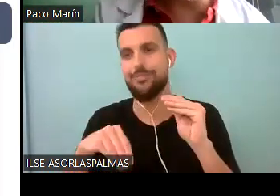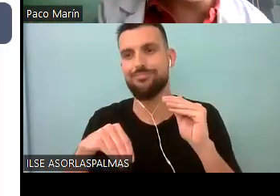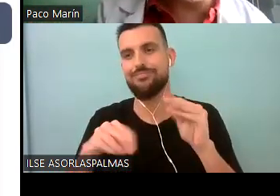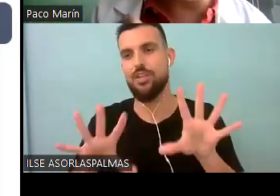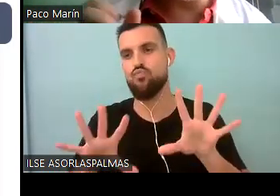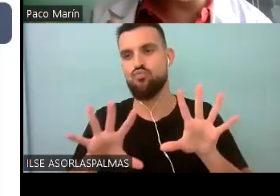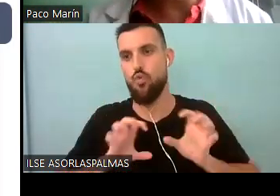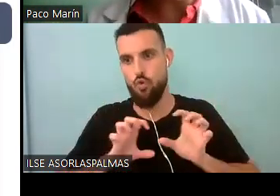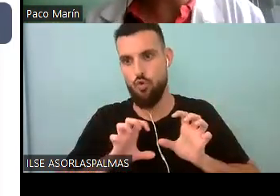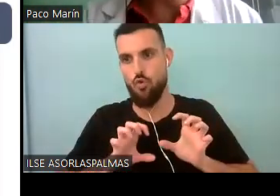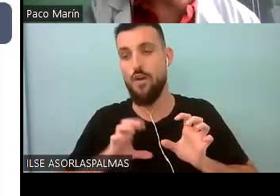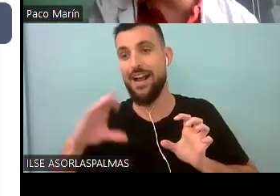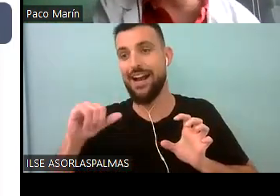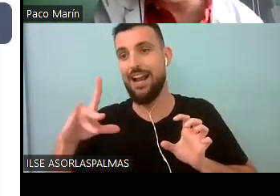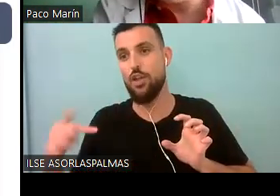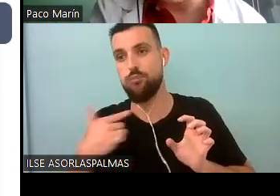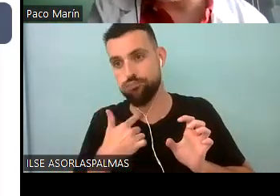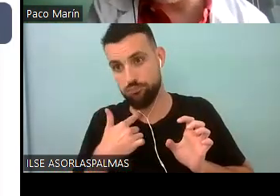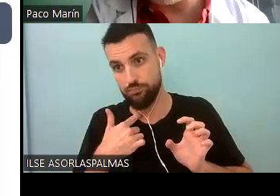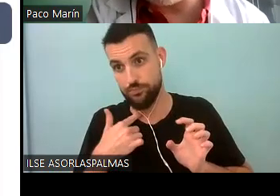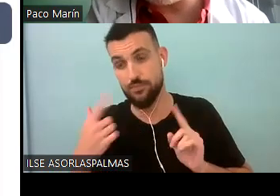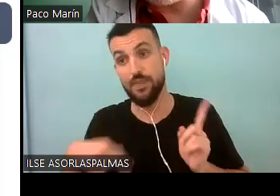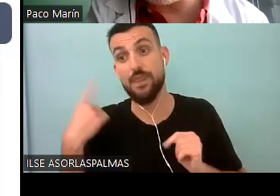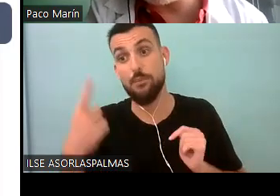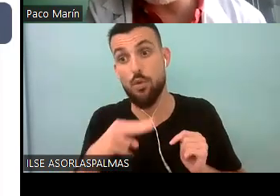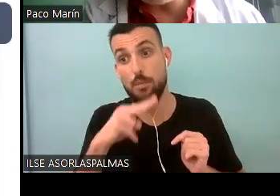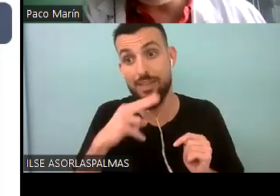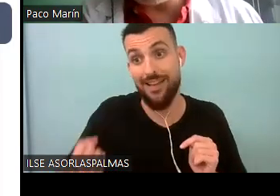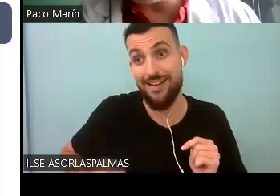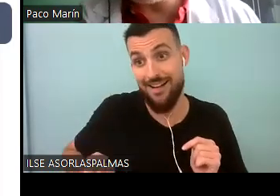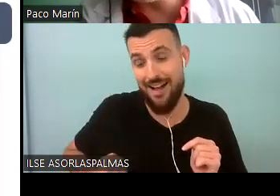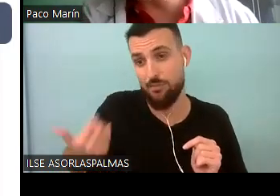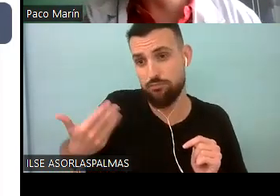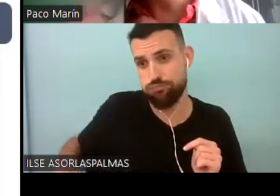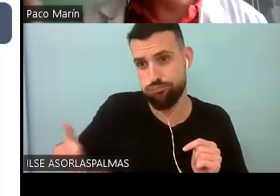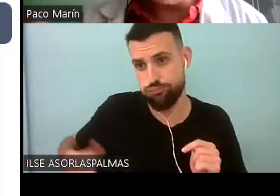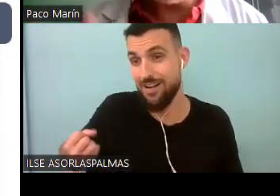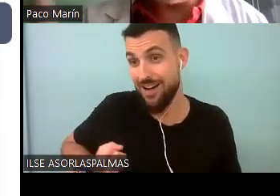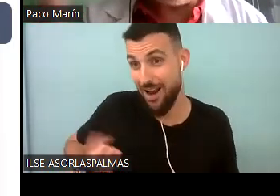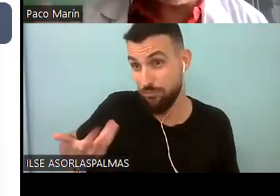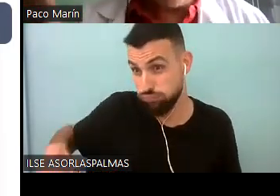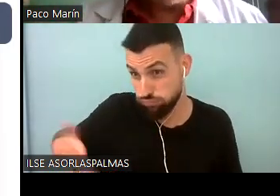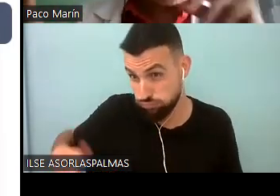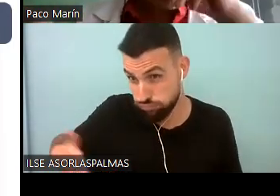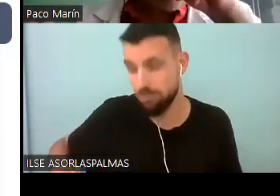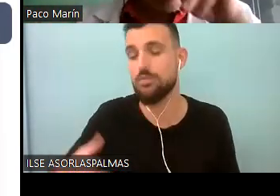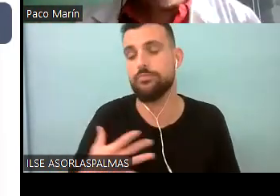los lleva con ella. Es decir, cuando luego los eliminamos a nivel intestinal, con las deposiciones, puede quelar. El concepto quelar